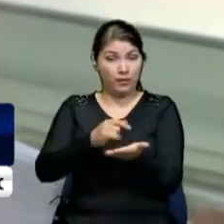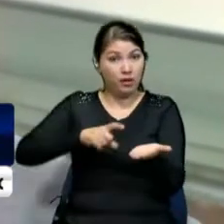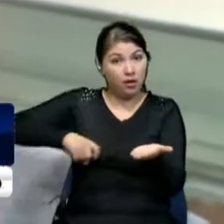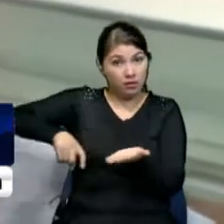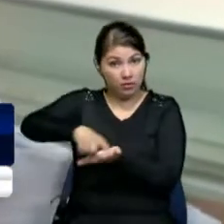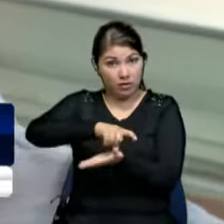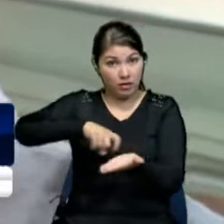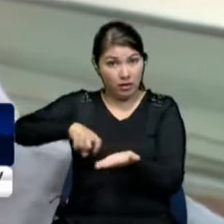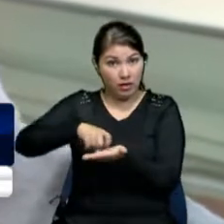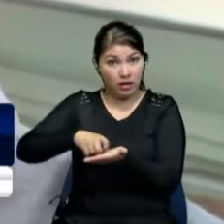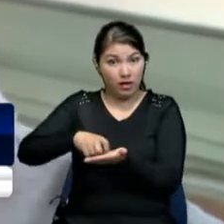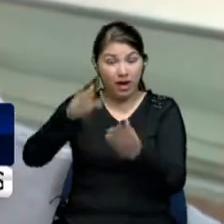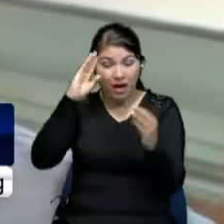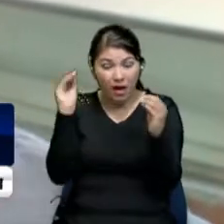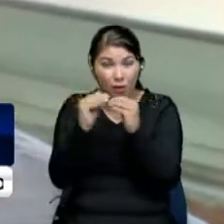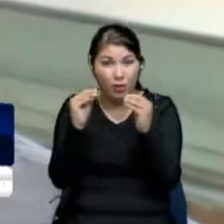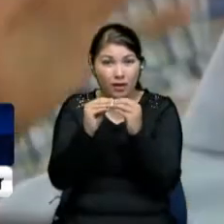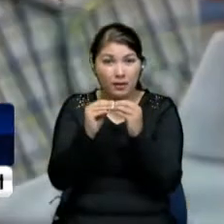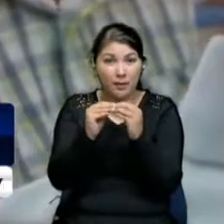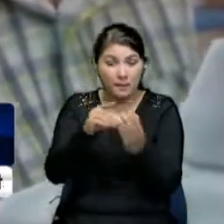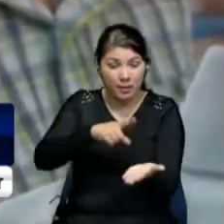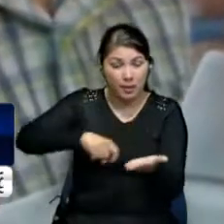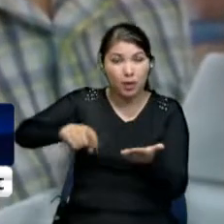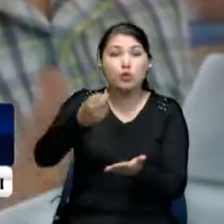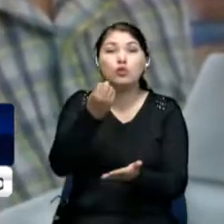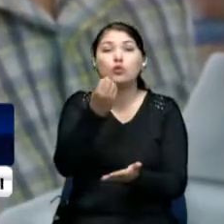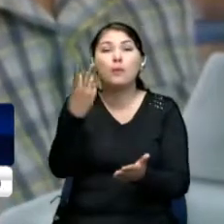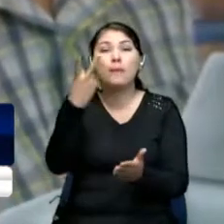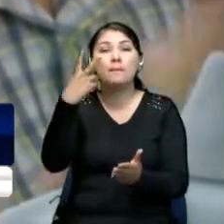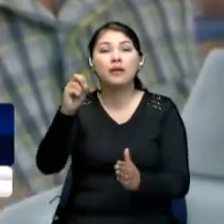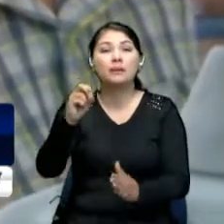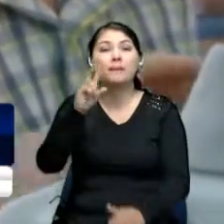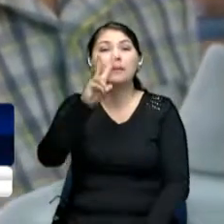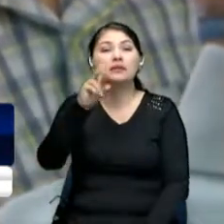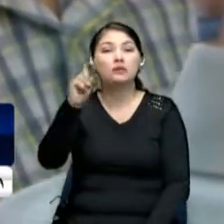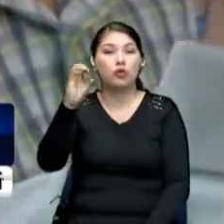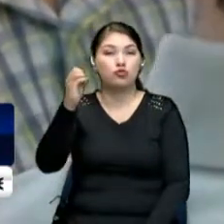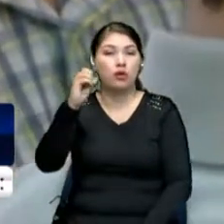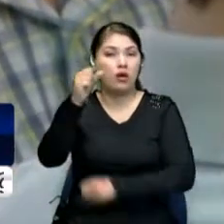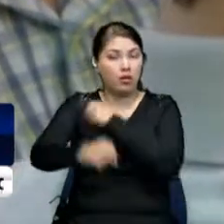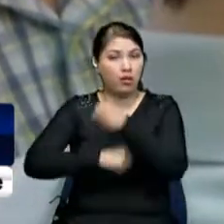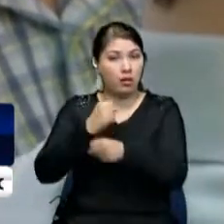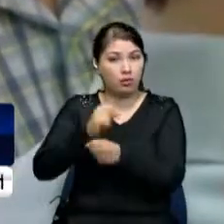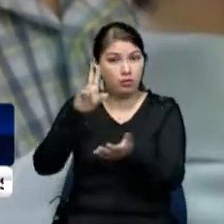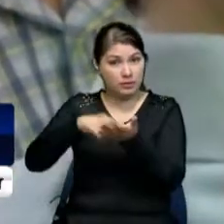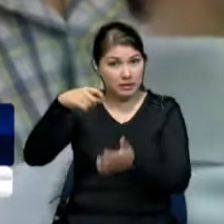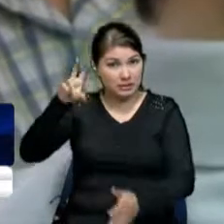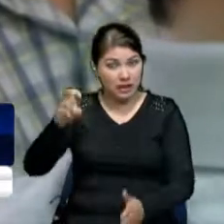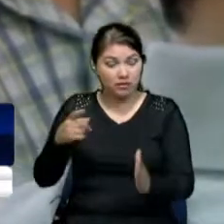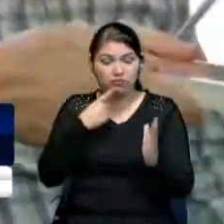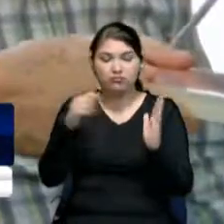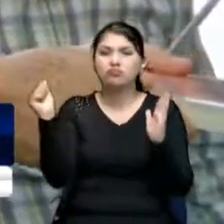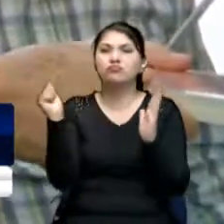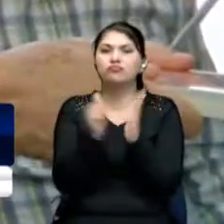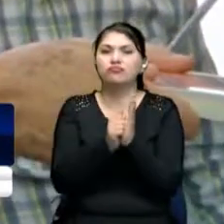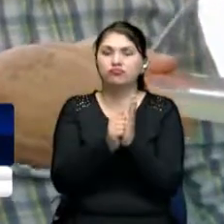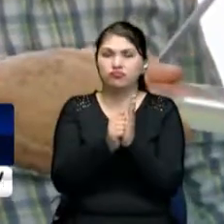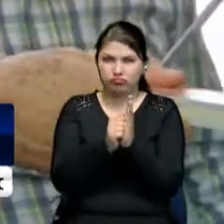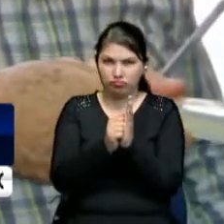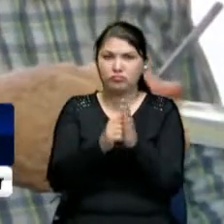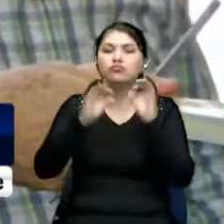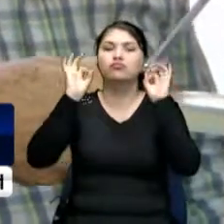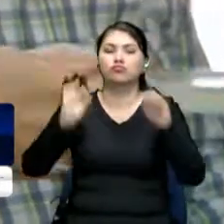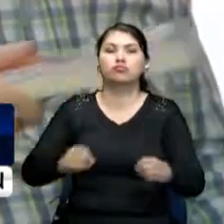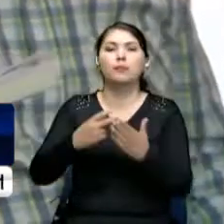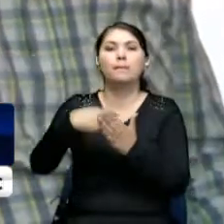metropolitana el acuerdo metropolitana número 20 del 26 de octubre del año 2017 en el que se declaró concertado el